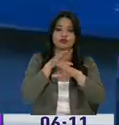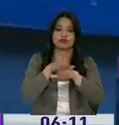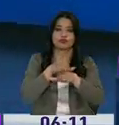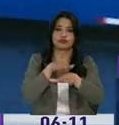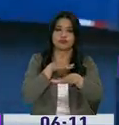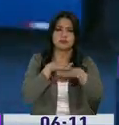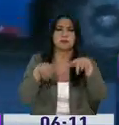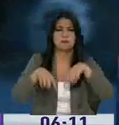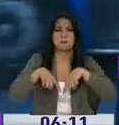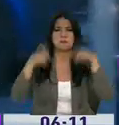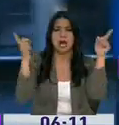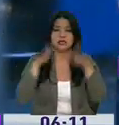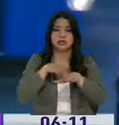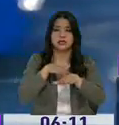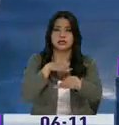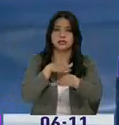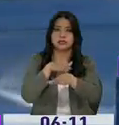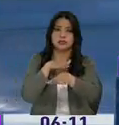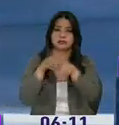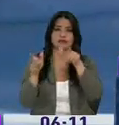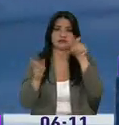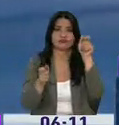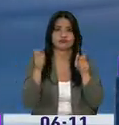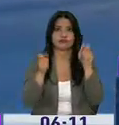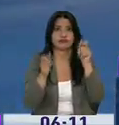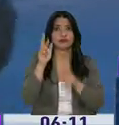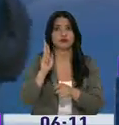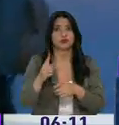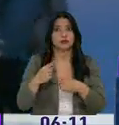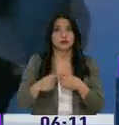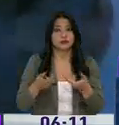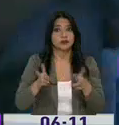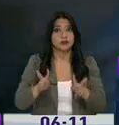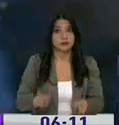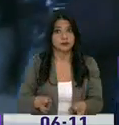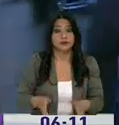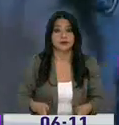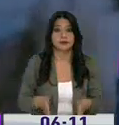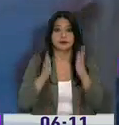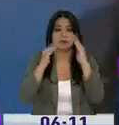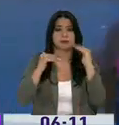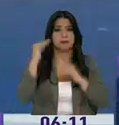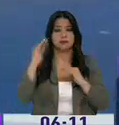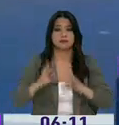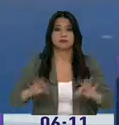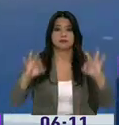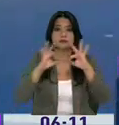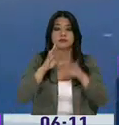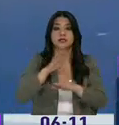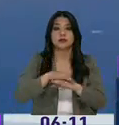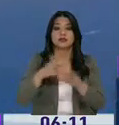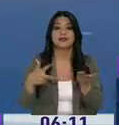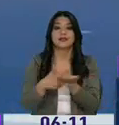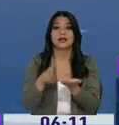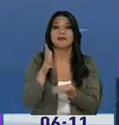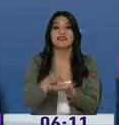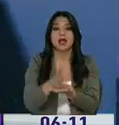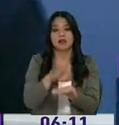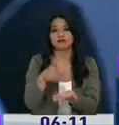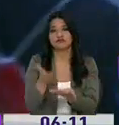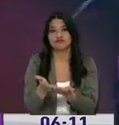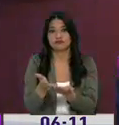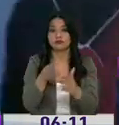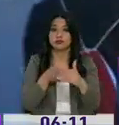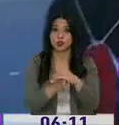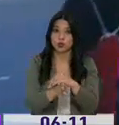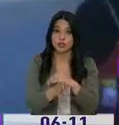sectores con mayor carga vehicular del sur de la capital y también una de las vías más importantes. Con esta vía pueden llegar hacia los túneles